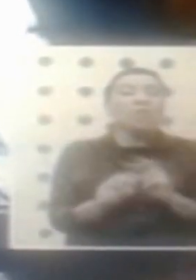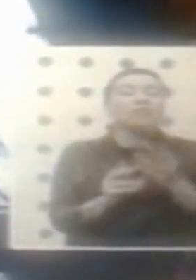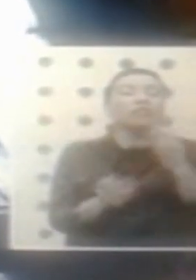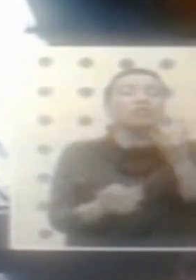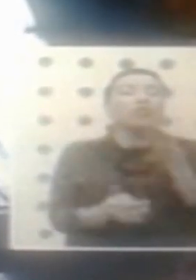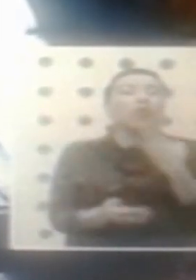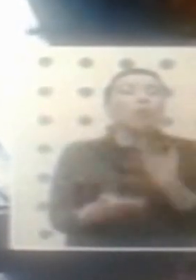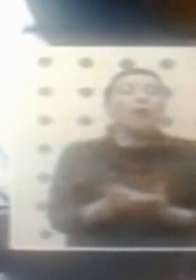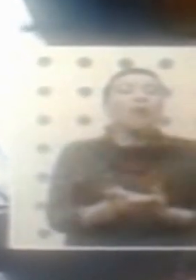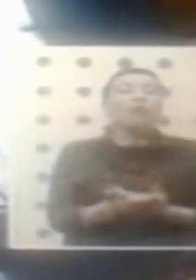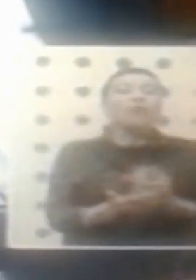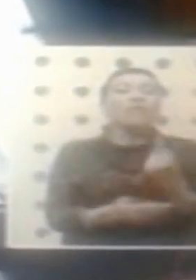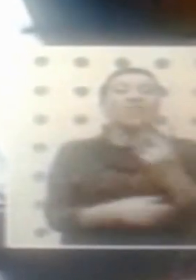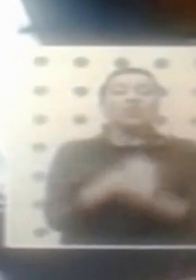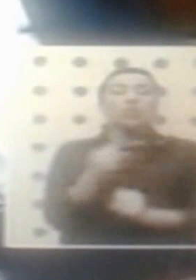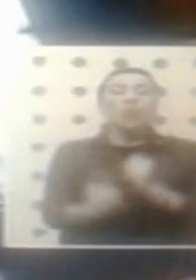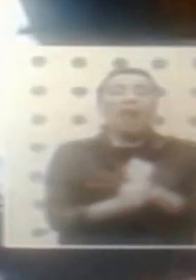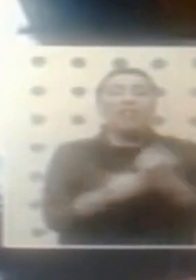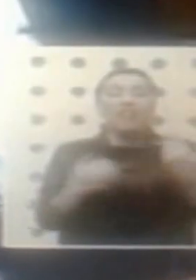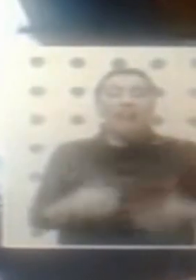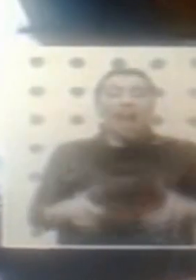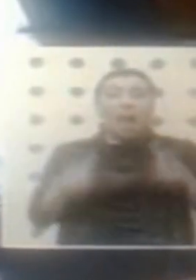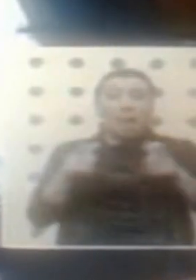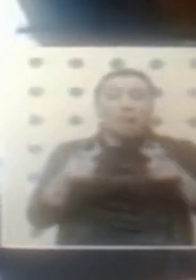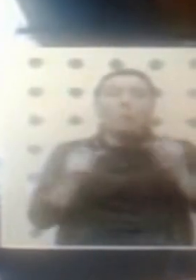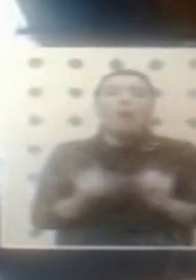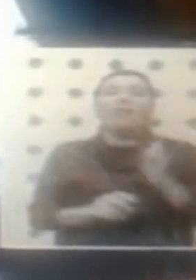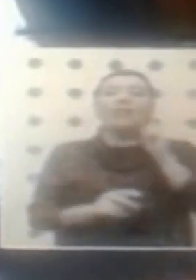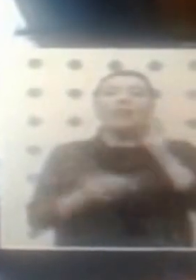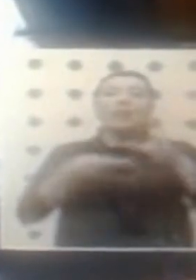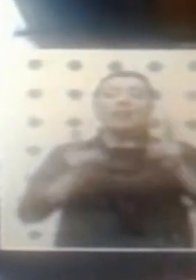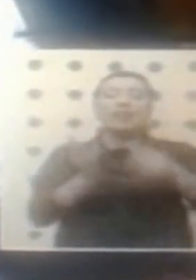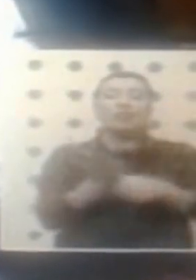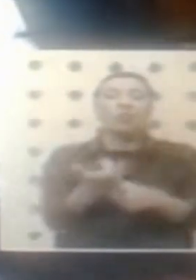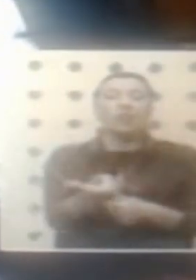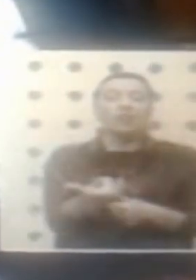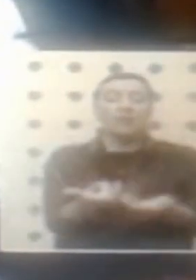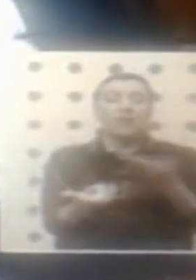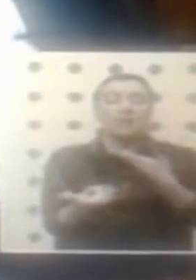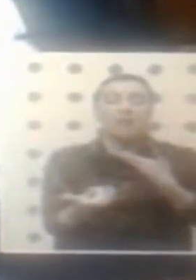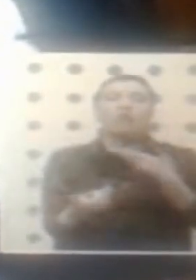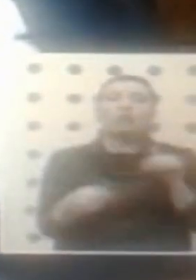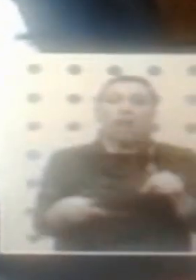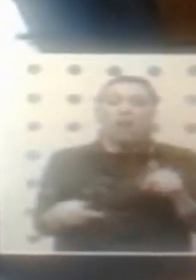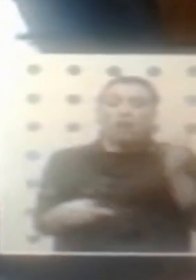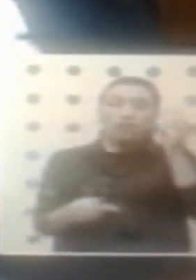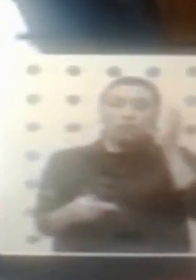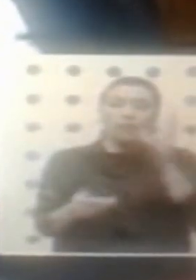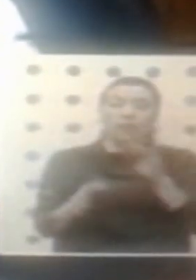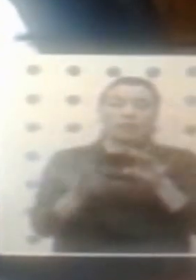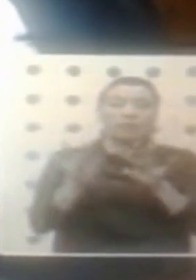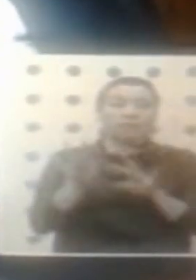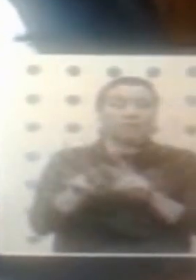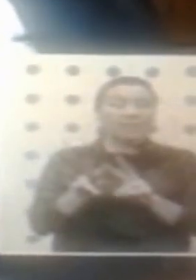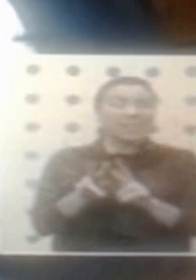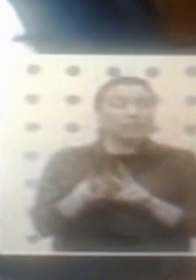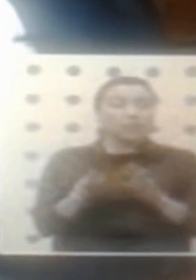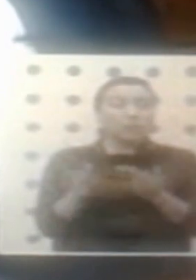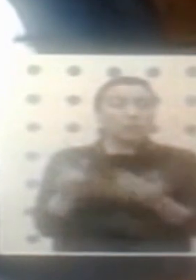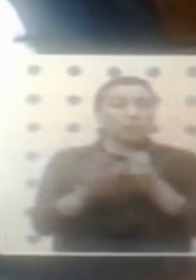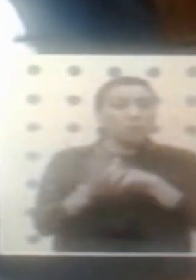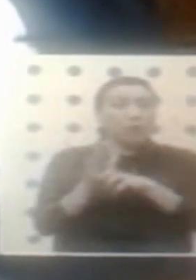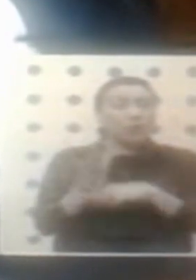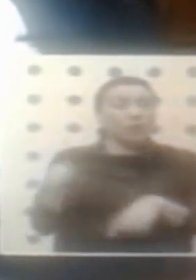vez que haya cumplido los 21 años. Por ello, conocimos de una moción de la senadora Isabel